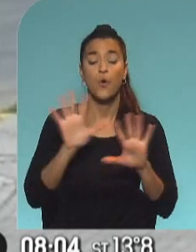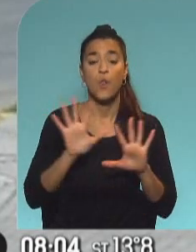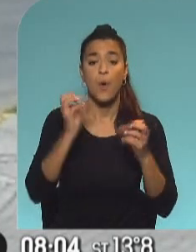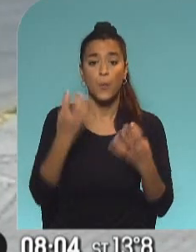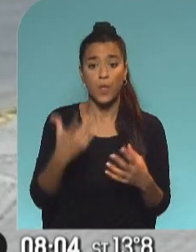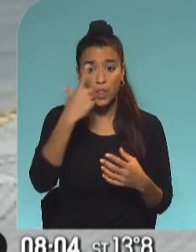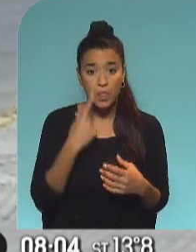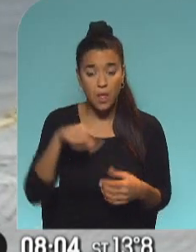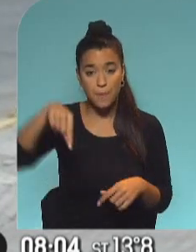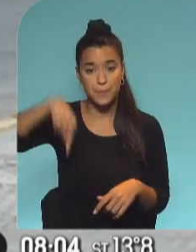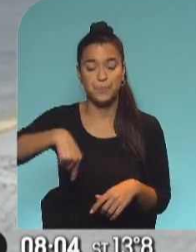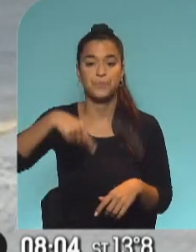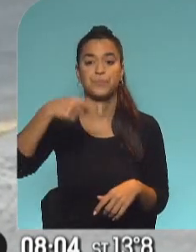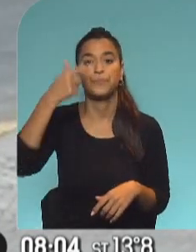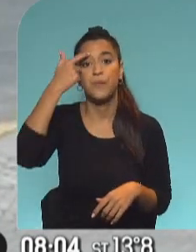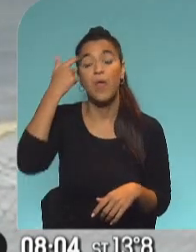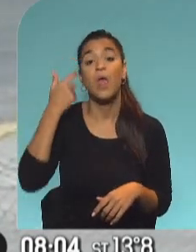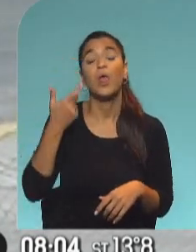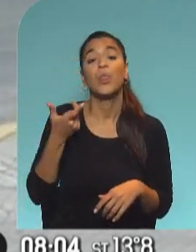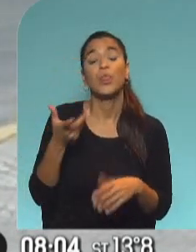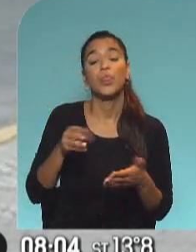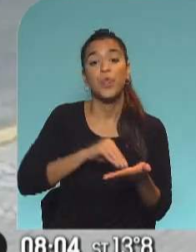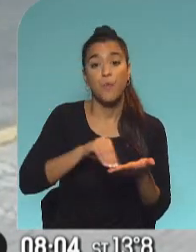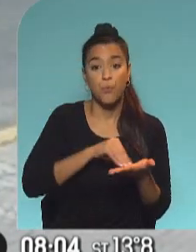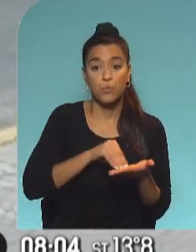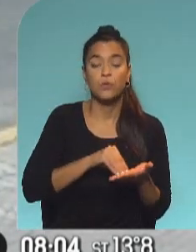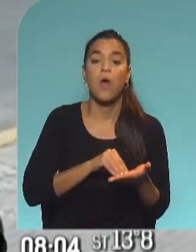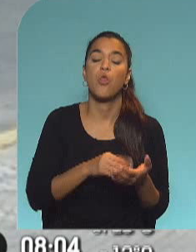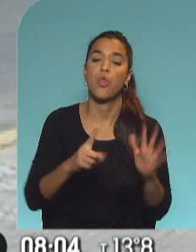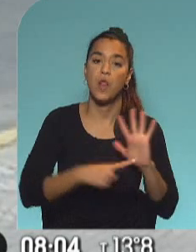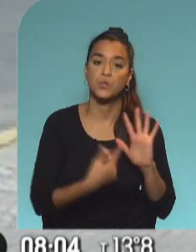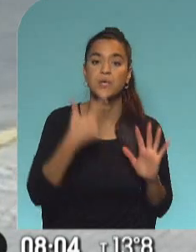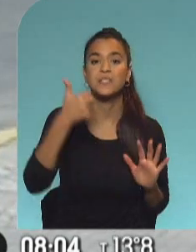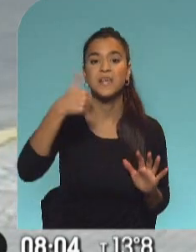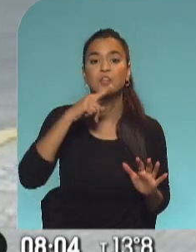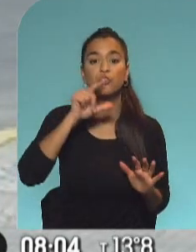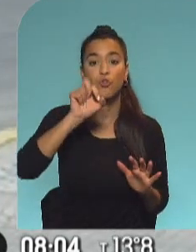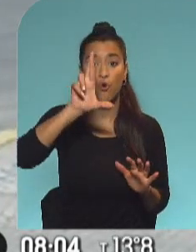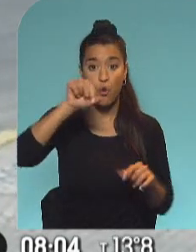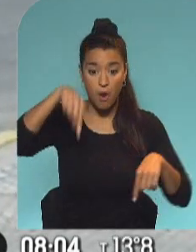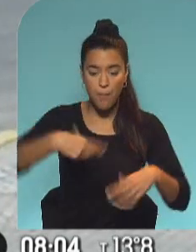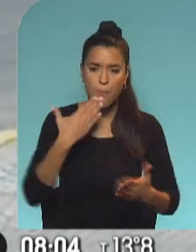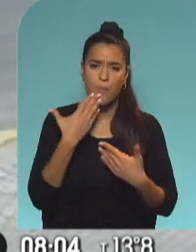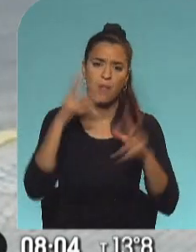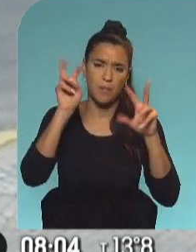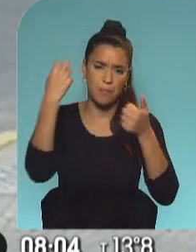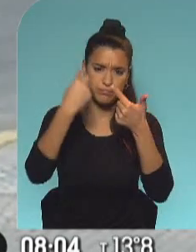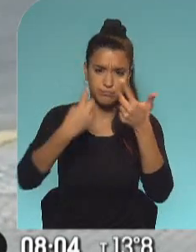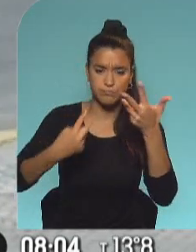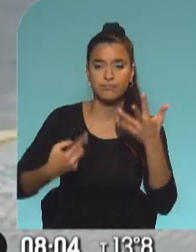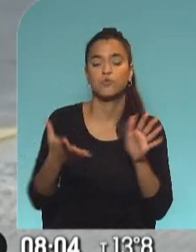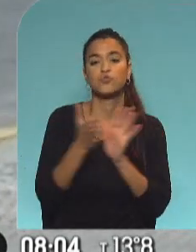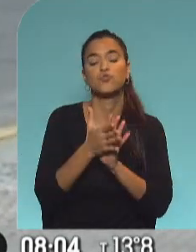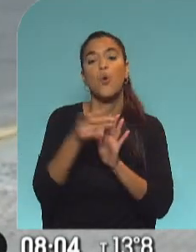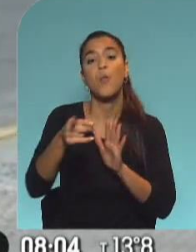Silvia, buen día. Estamos con el diputado de la ciudad, Leandro Santoro. ¿Por qué? Porque vamos a hablar de distintos temas que tienen que ver con la